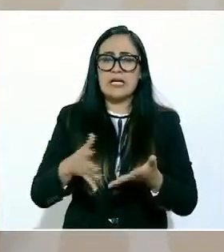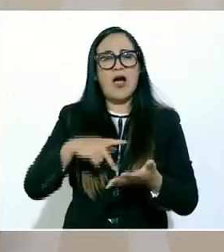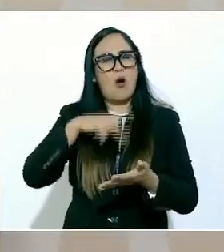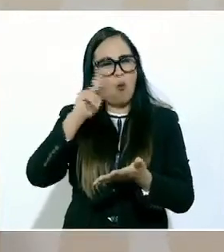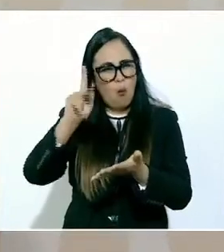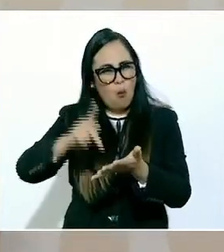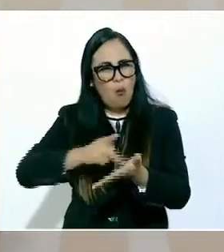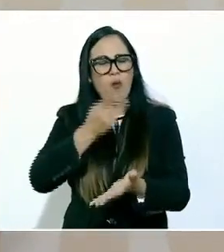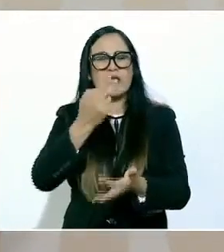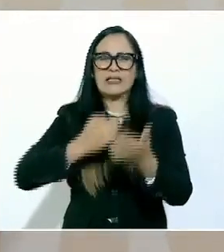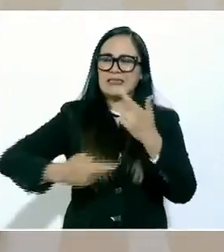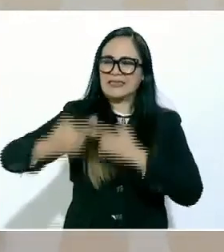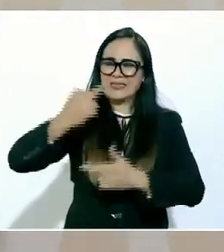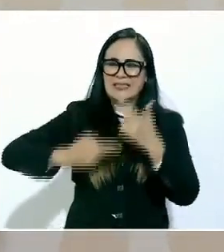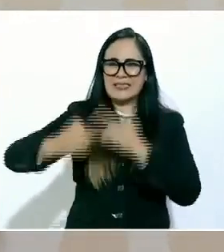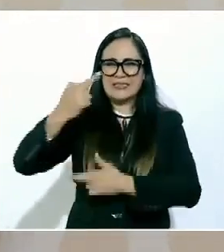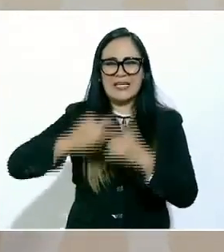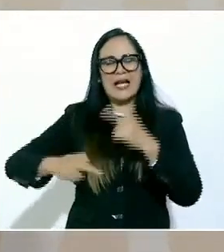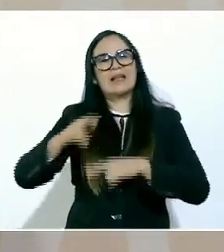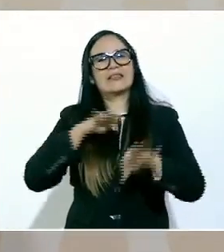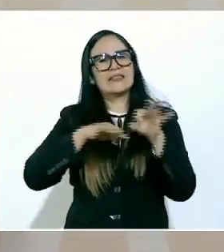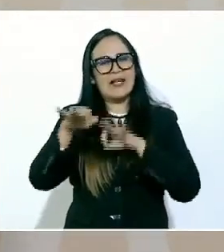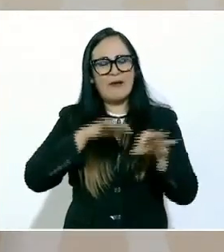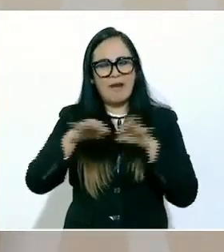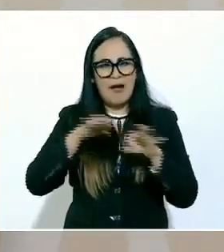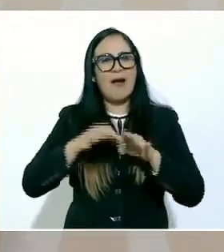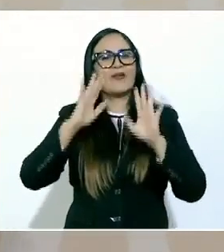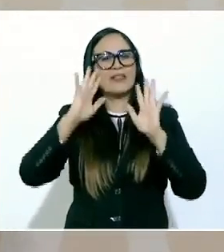recuperado la mayoría de los empleos, que solo nos faltaban